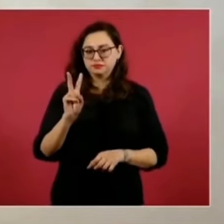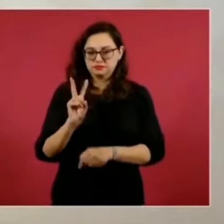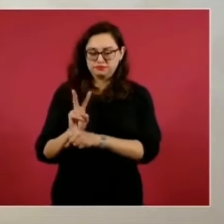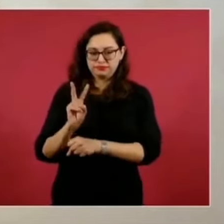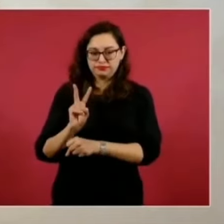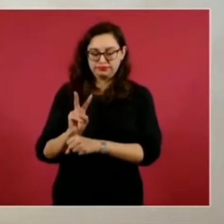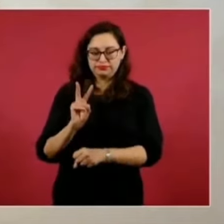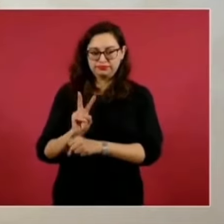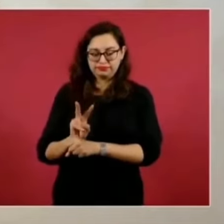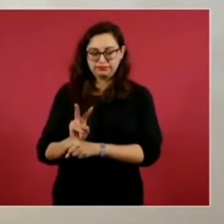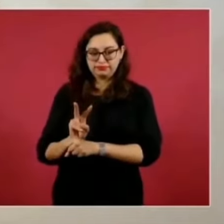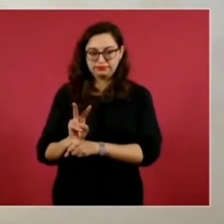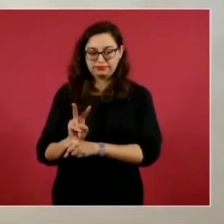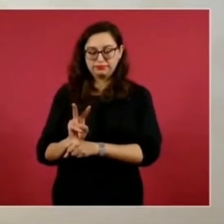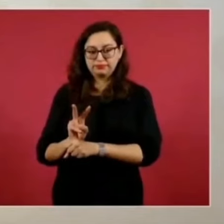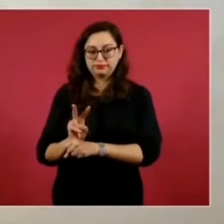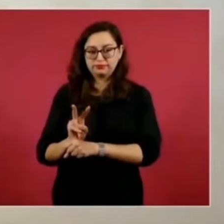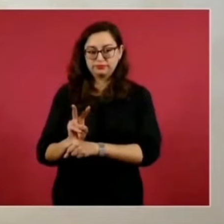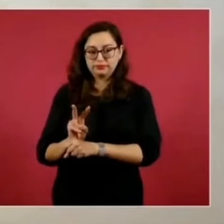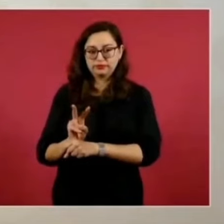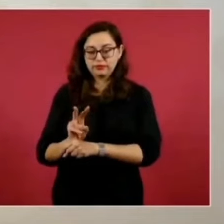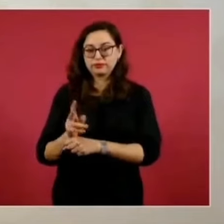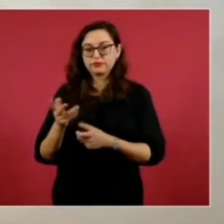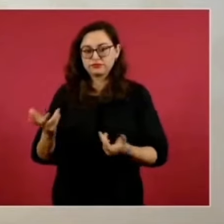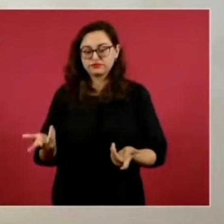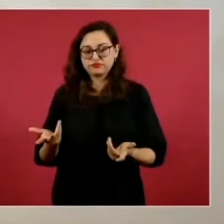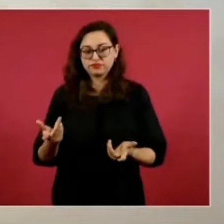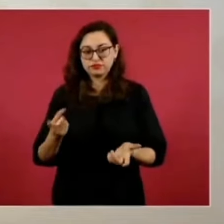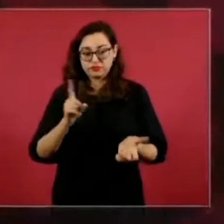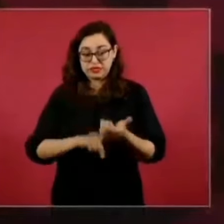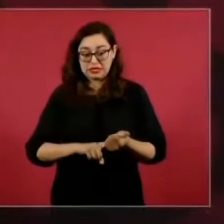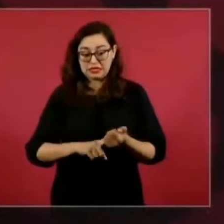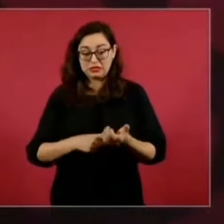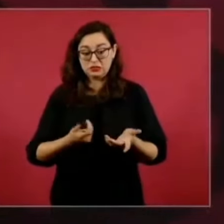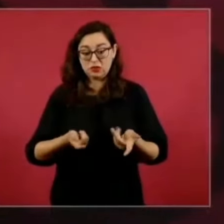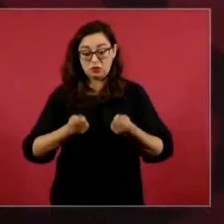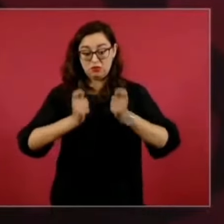se contrarresta con ideales y Con